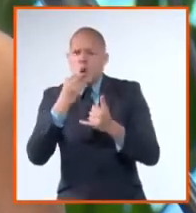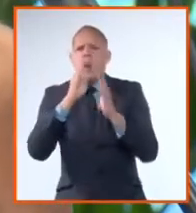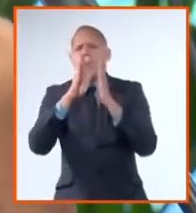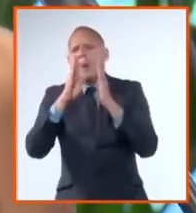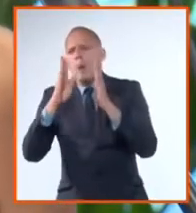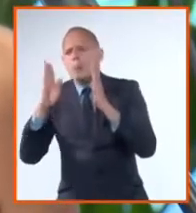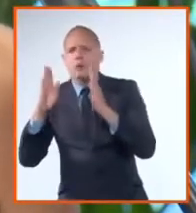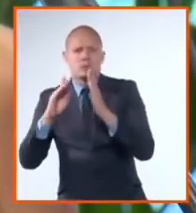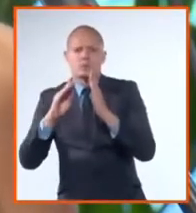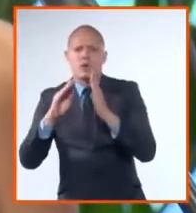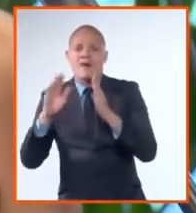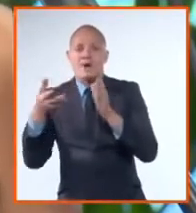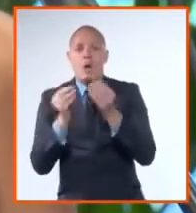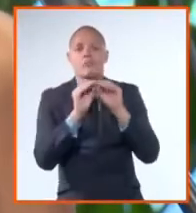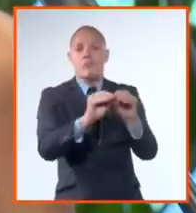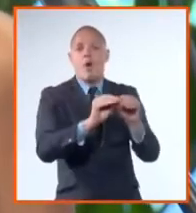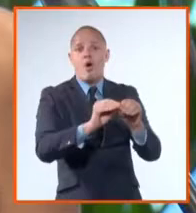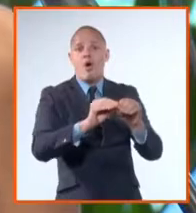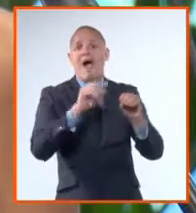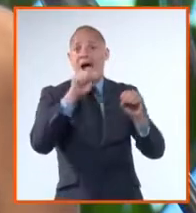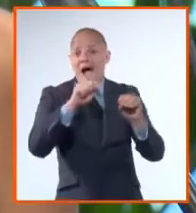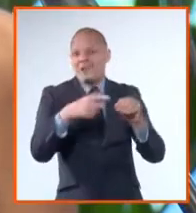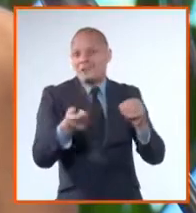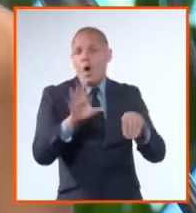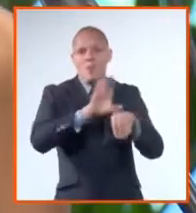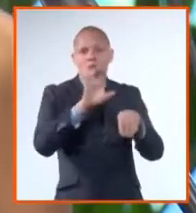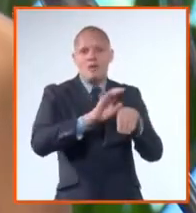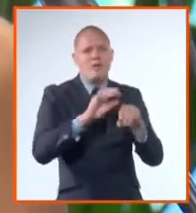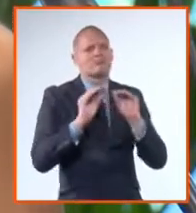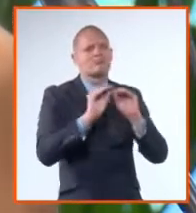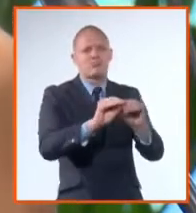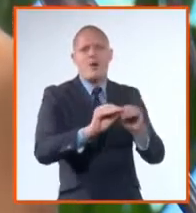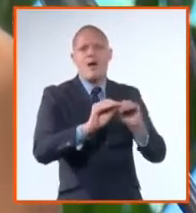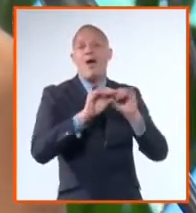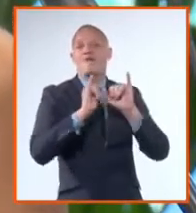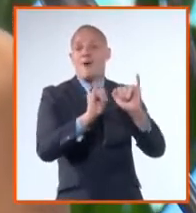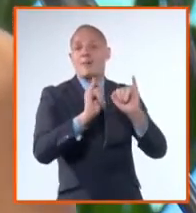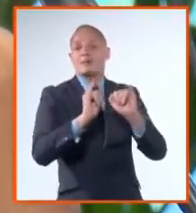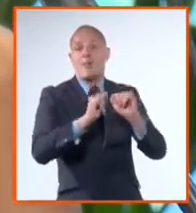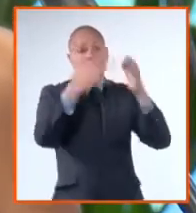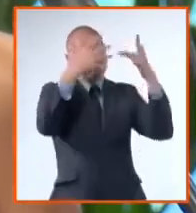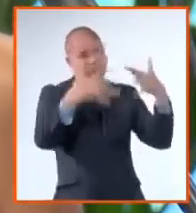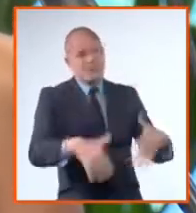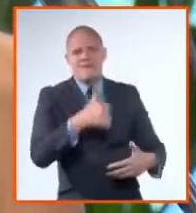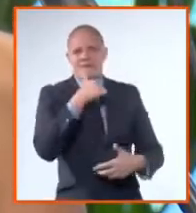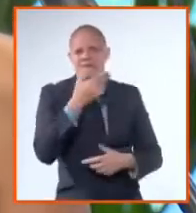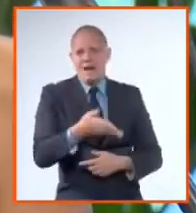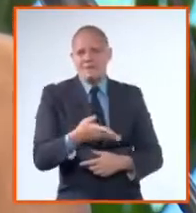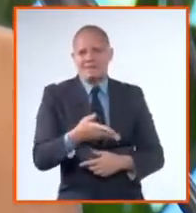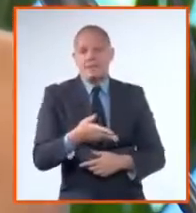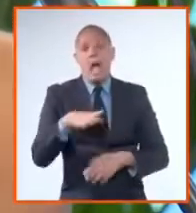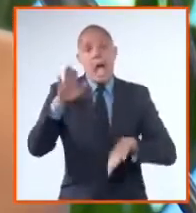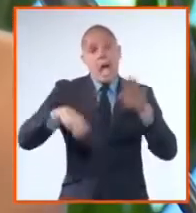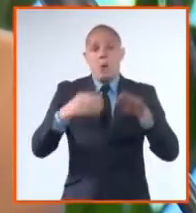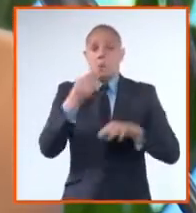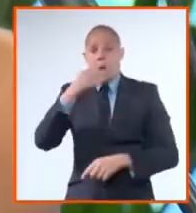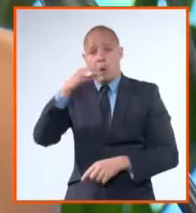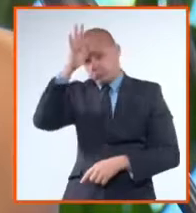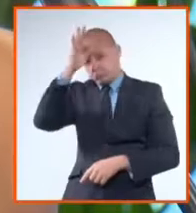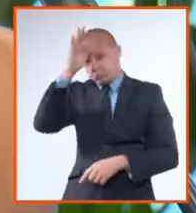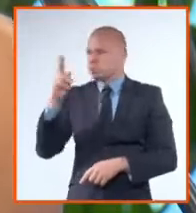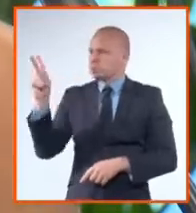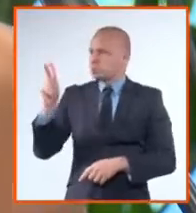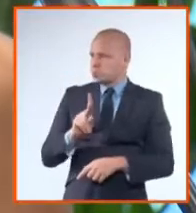estricta y que es confiable. Y para eso, cuando viene eso nos permite, cuando vengan a hacer una auditoría de buenas prácticas médicas, uno dice, mire, esta es la historia clínica